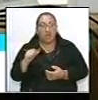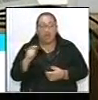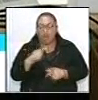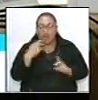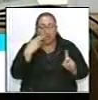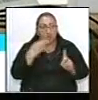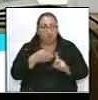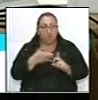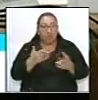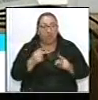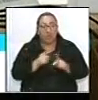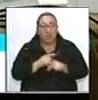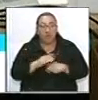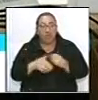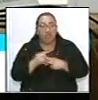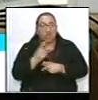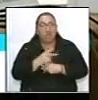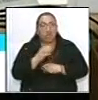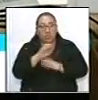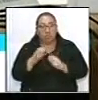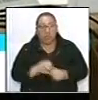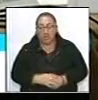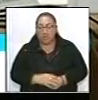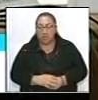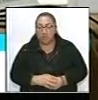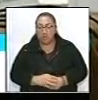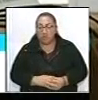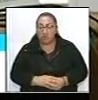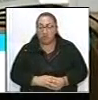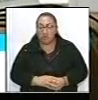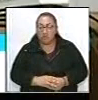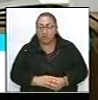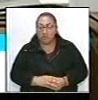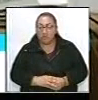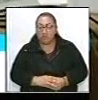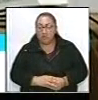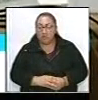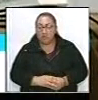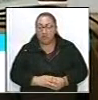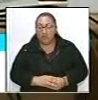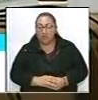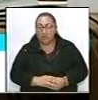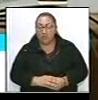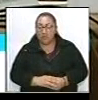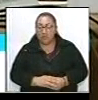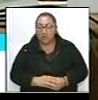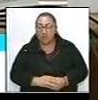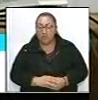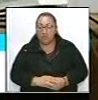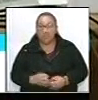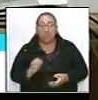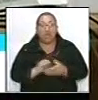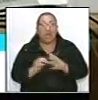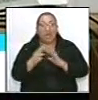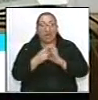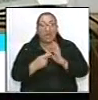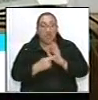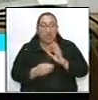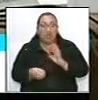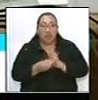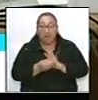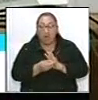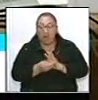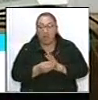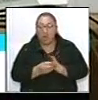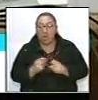Observatorio Metropolitano de Seguridad Ciudadana. Adicionalmente, el Registro Metropolitano de Serenos, dado